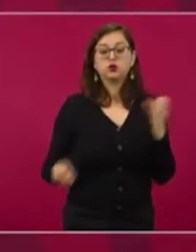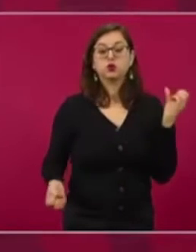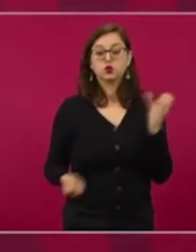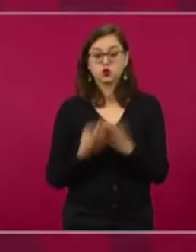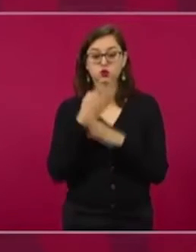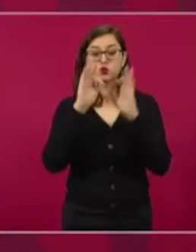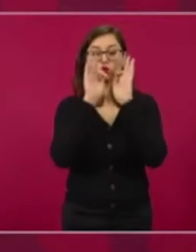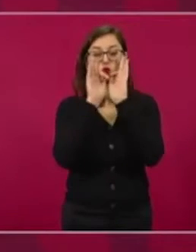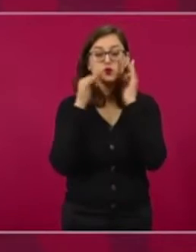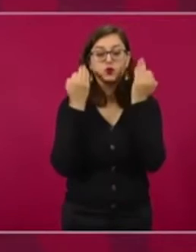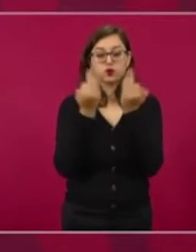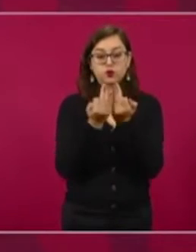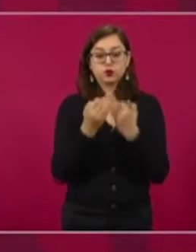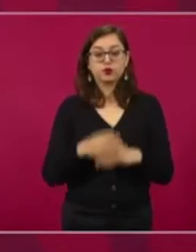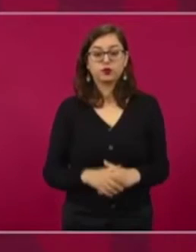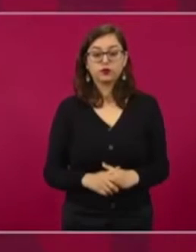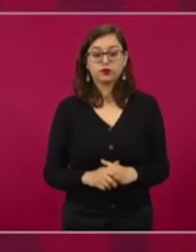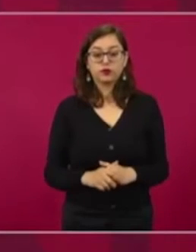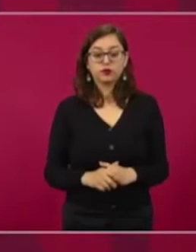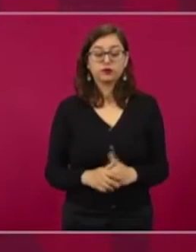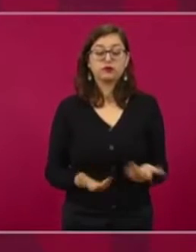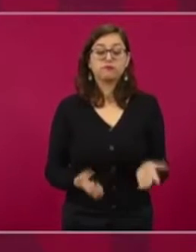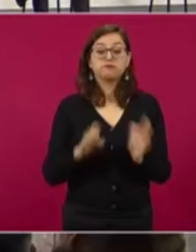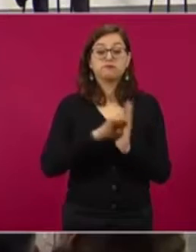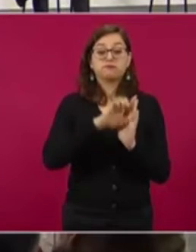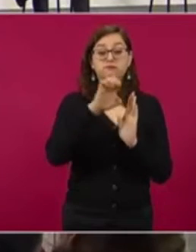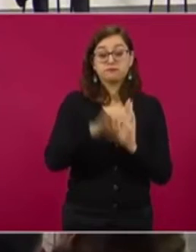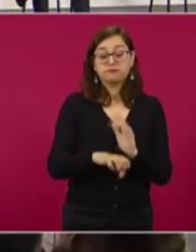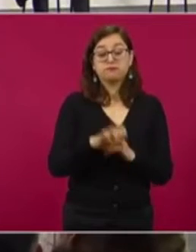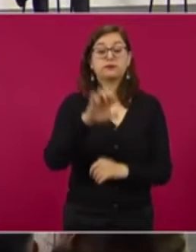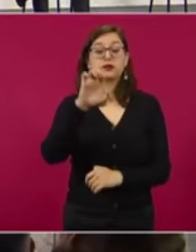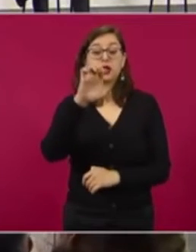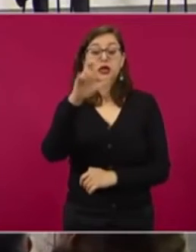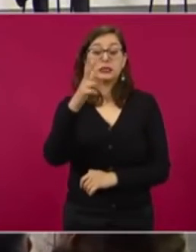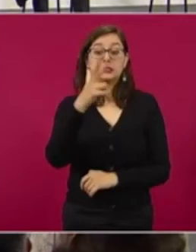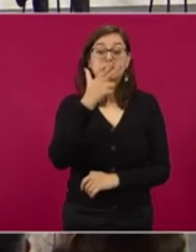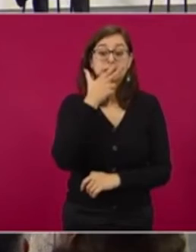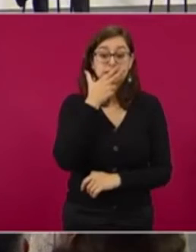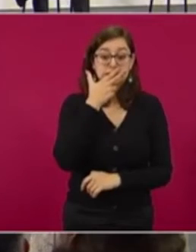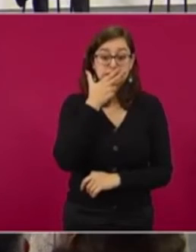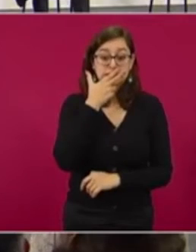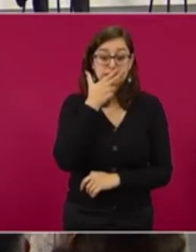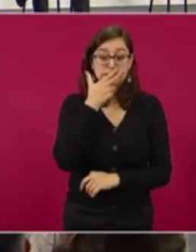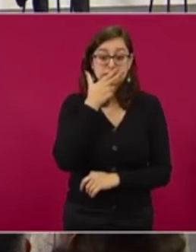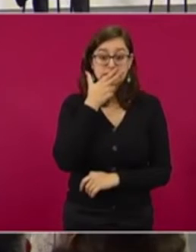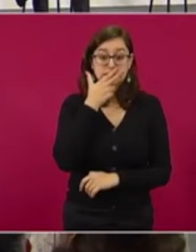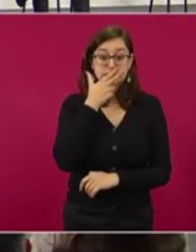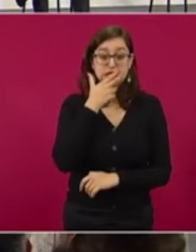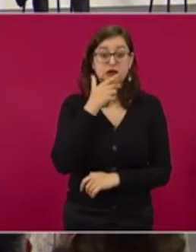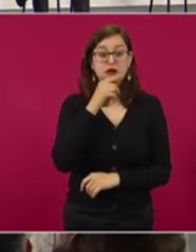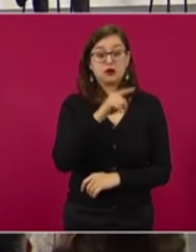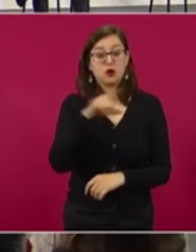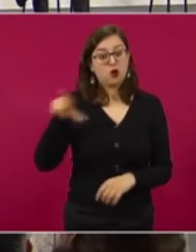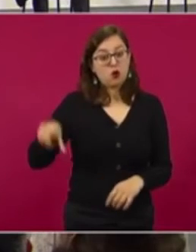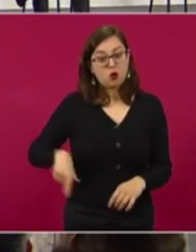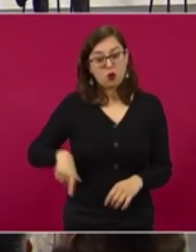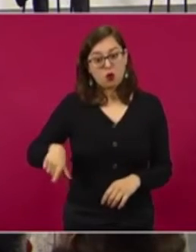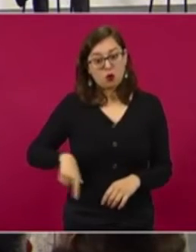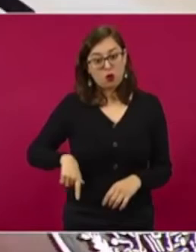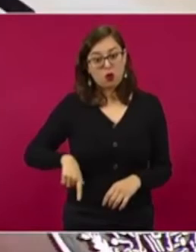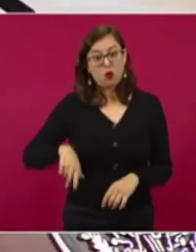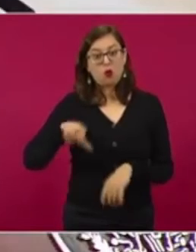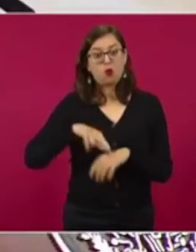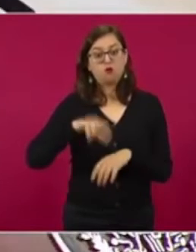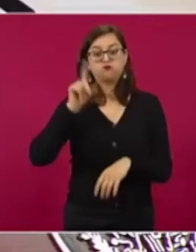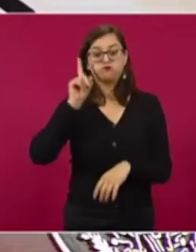medida. Por ejemplo, en el caso de Chihuahua, por la pregunta que usted hace, el gobierno del estado, la